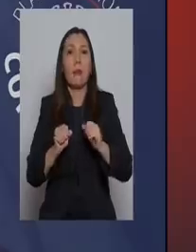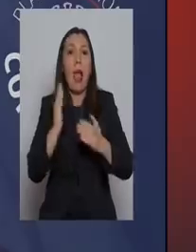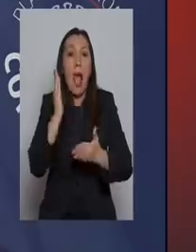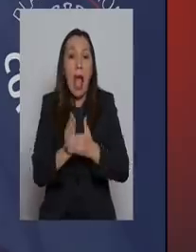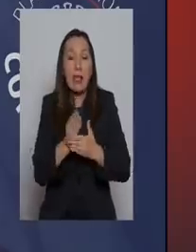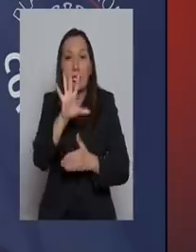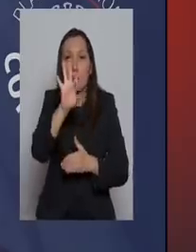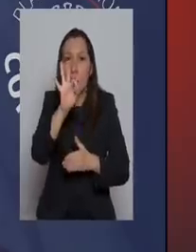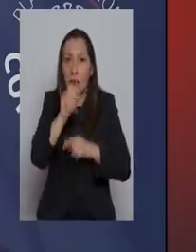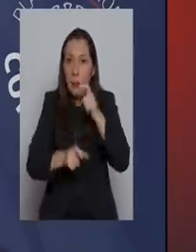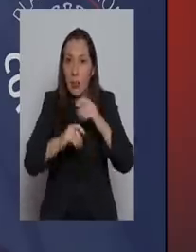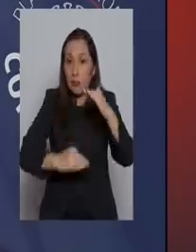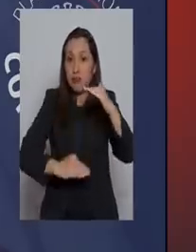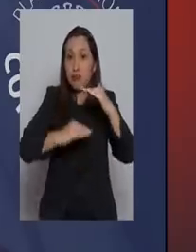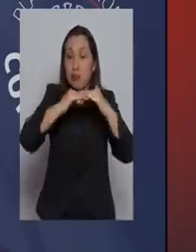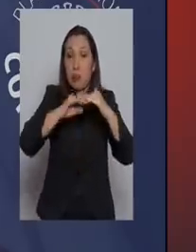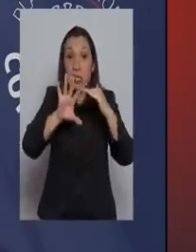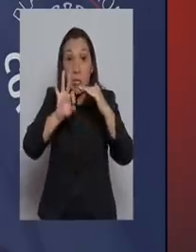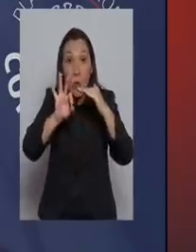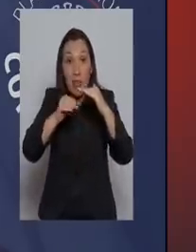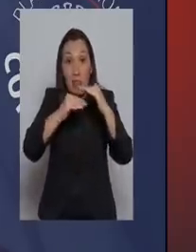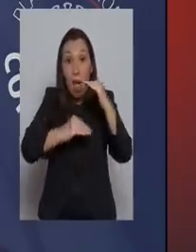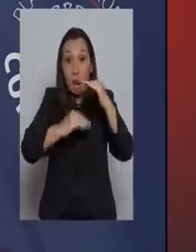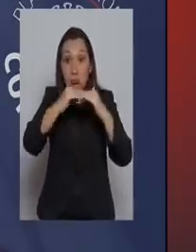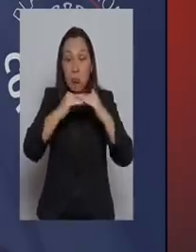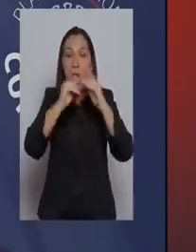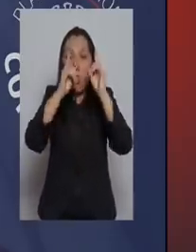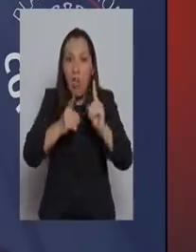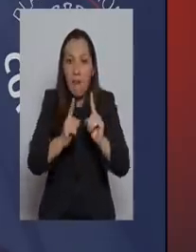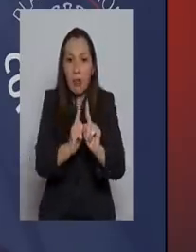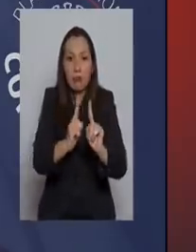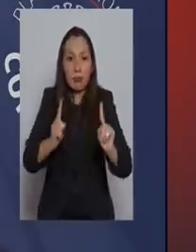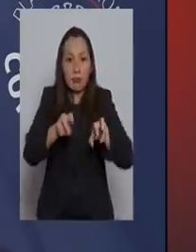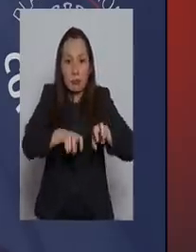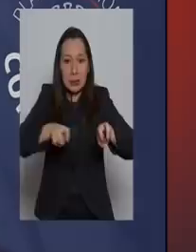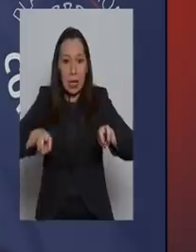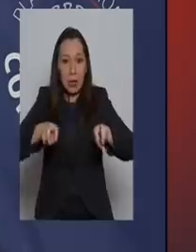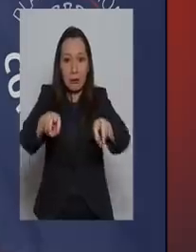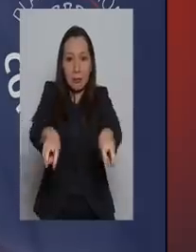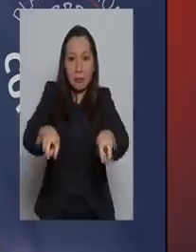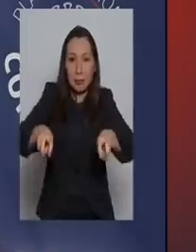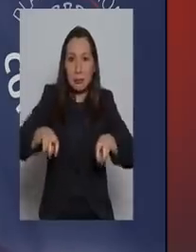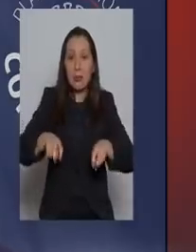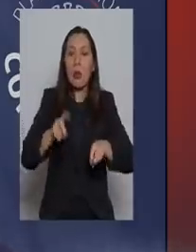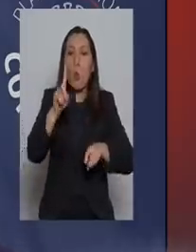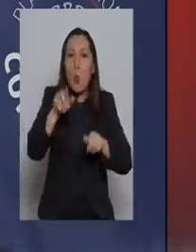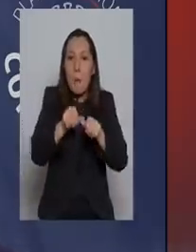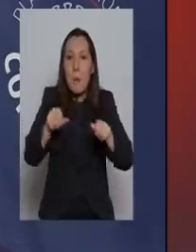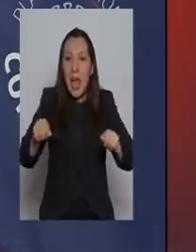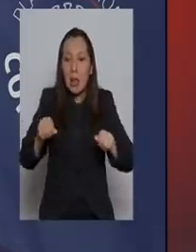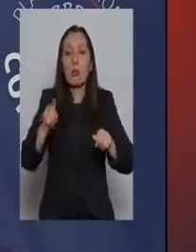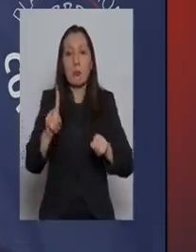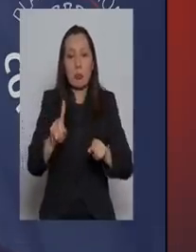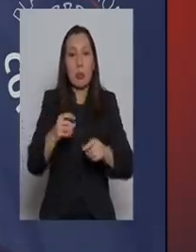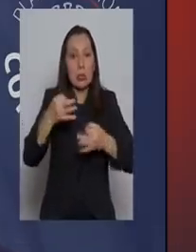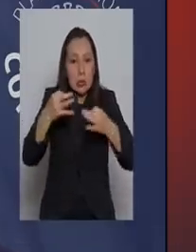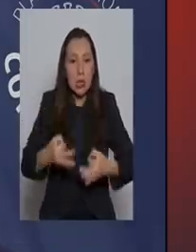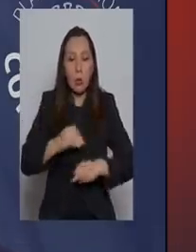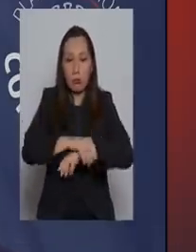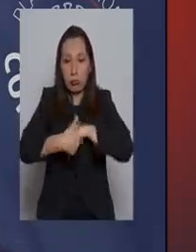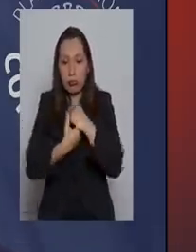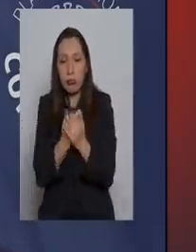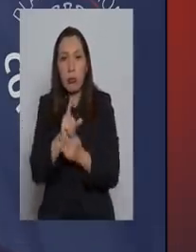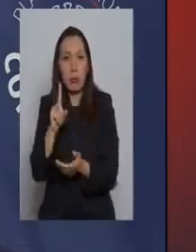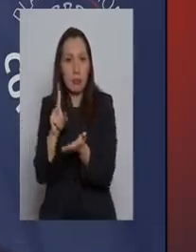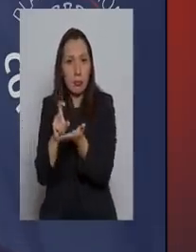de 50 personas. Y dentro de estas 50 personas tiene que haber distancia, por lo menos de un metro, tiene que haber asegurarse lavado de manos,